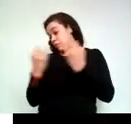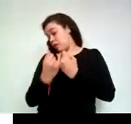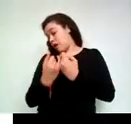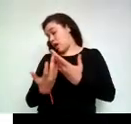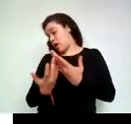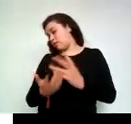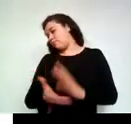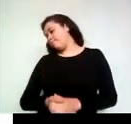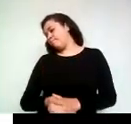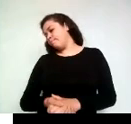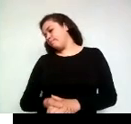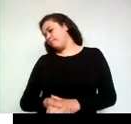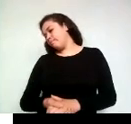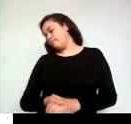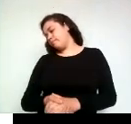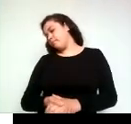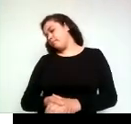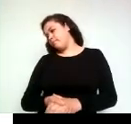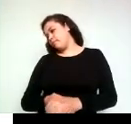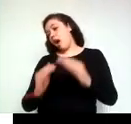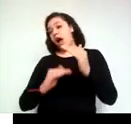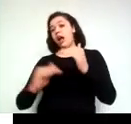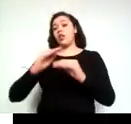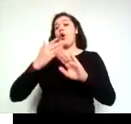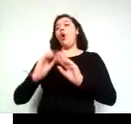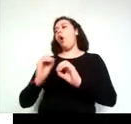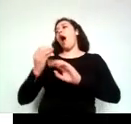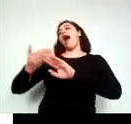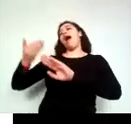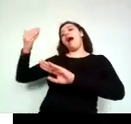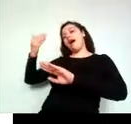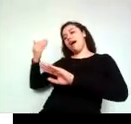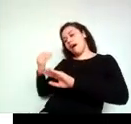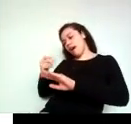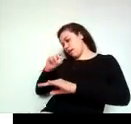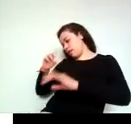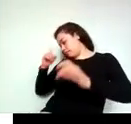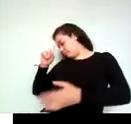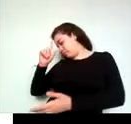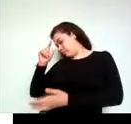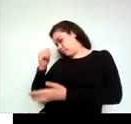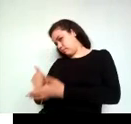muy alto o fue expuesto a acontecimientos traumáticos severos o